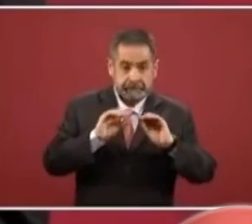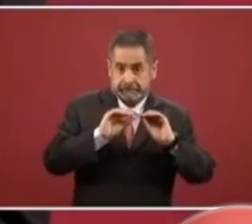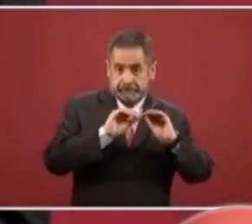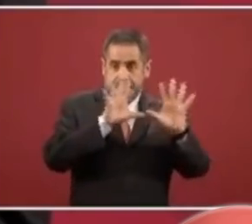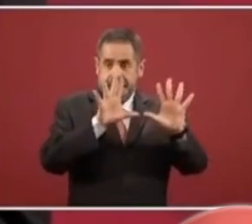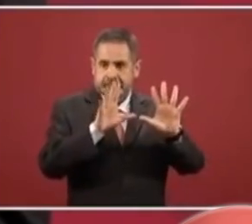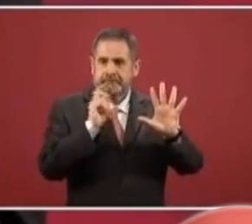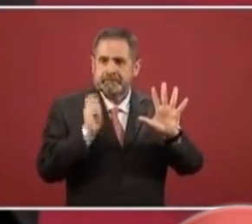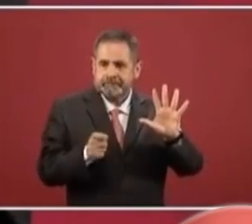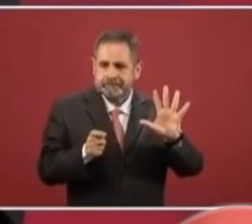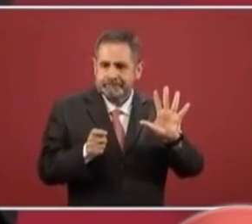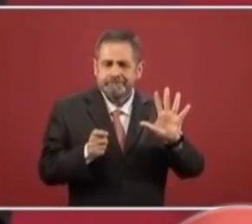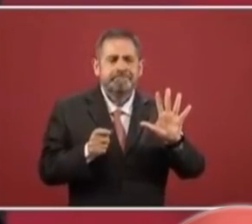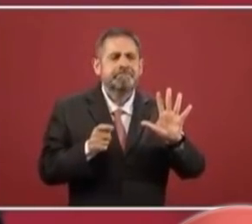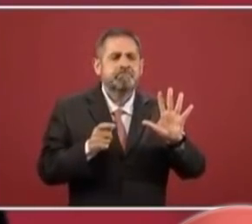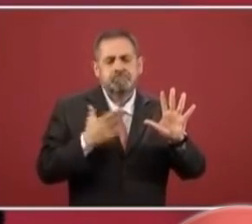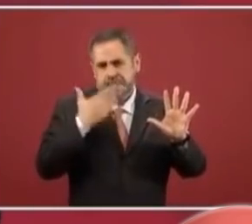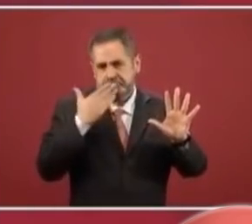El